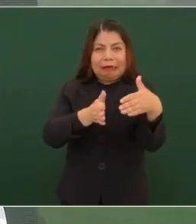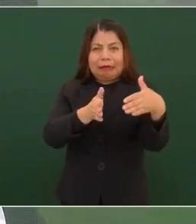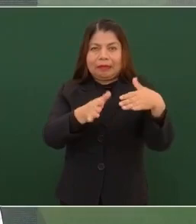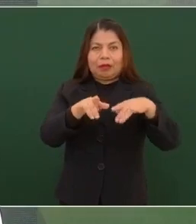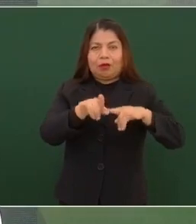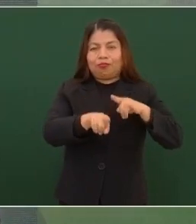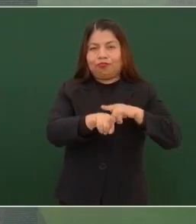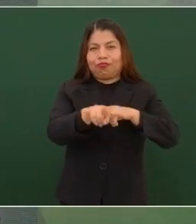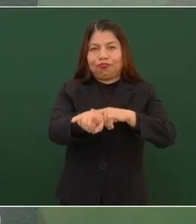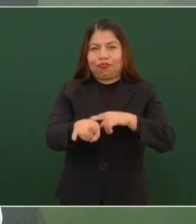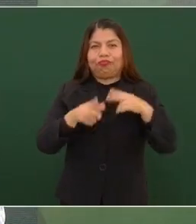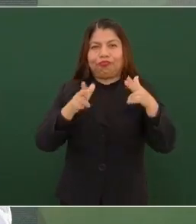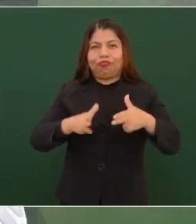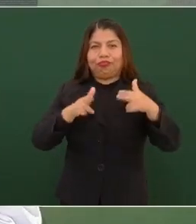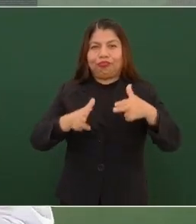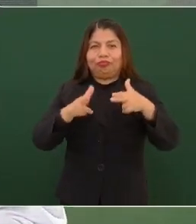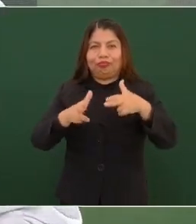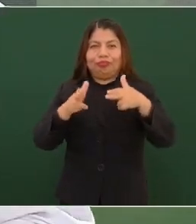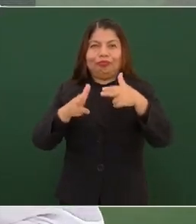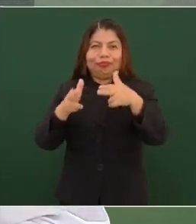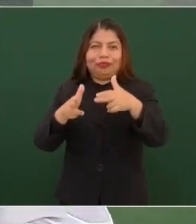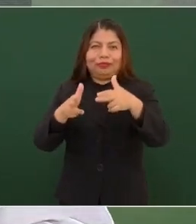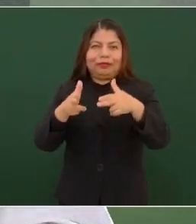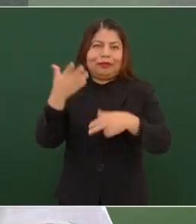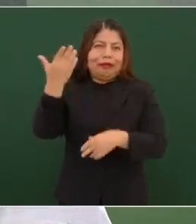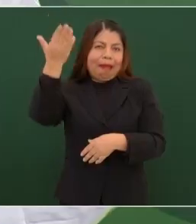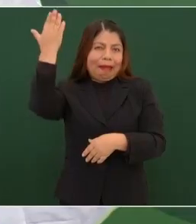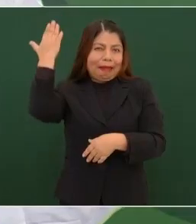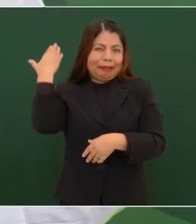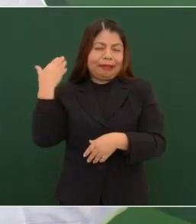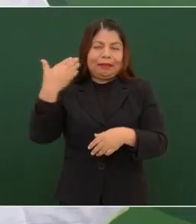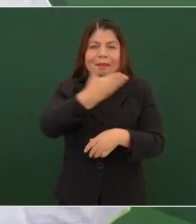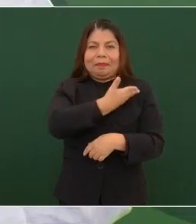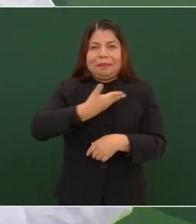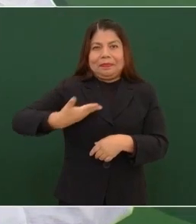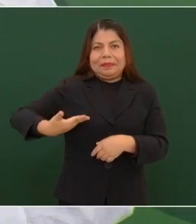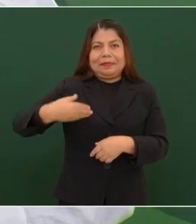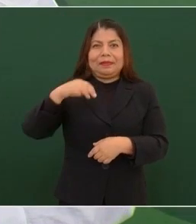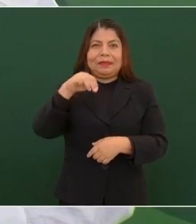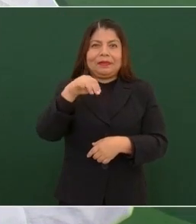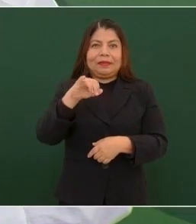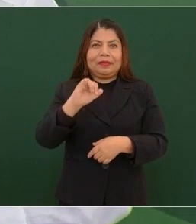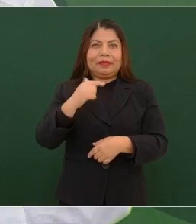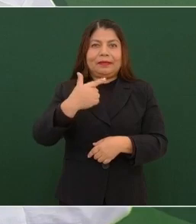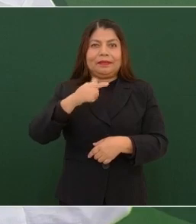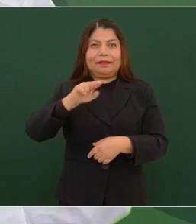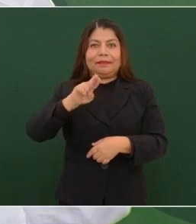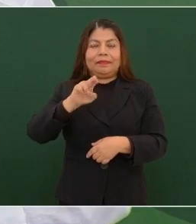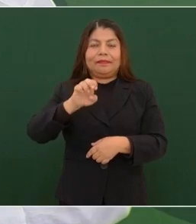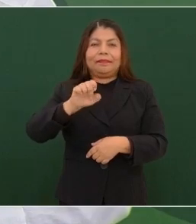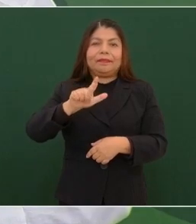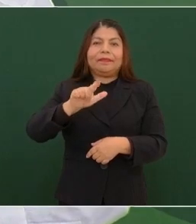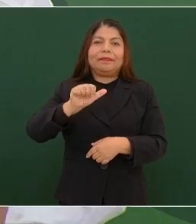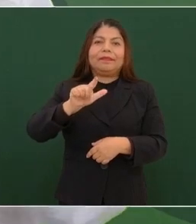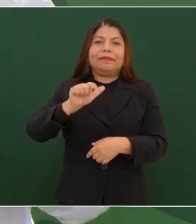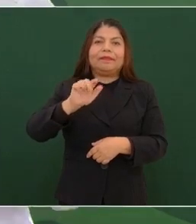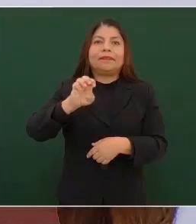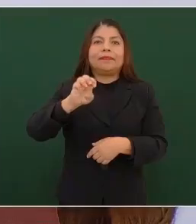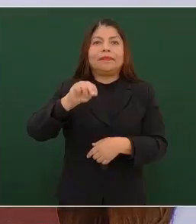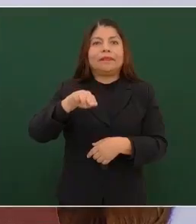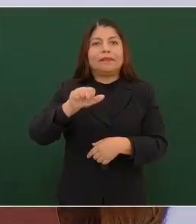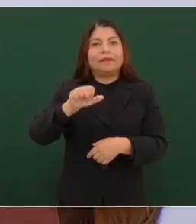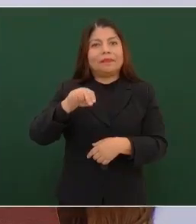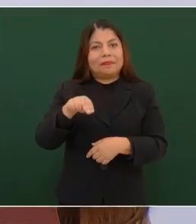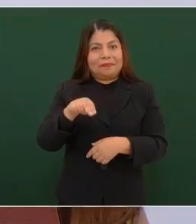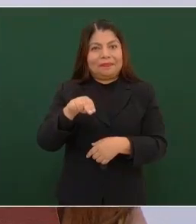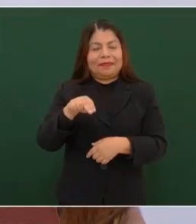1950 lo inauguró el presidente Miguel Alemán, pero no había todavía comunicación. Para